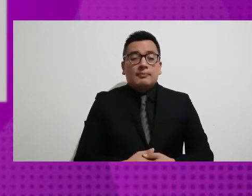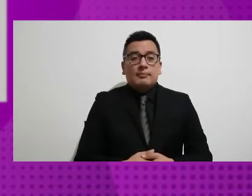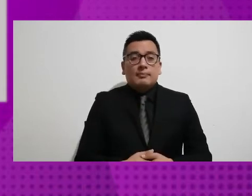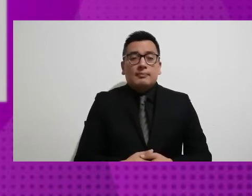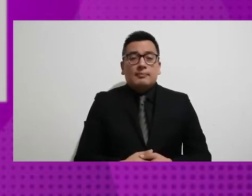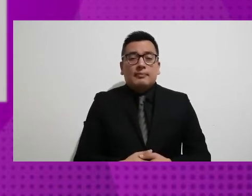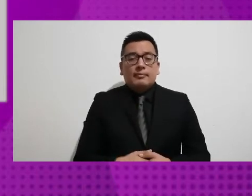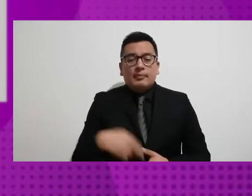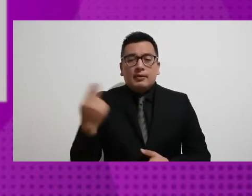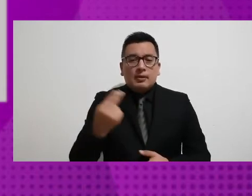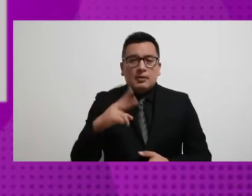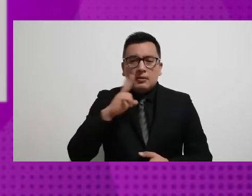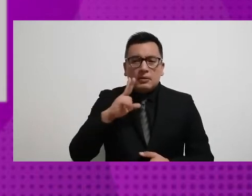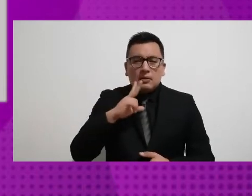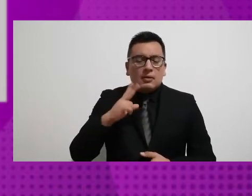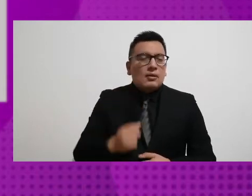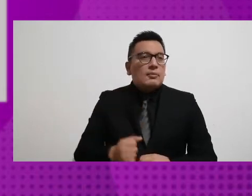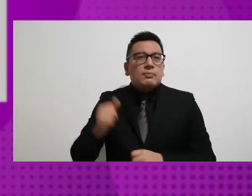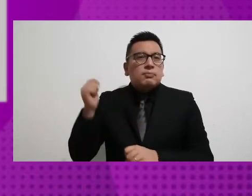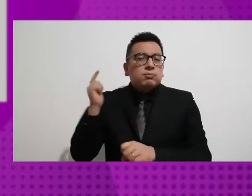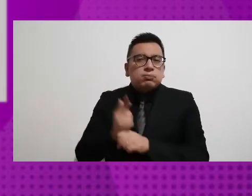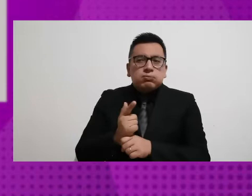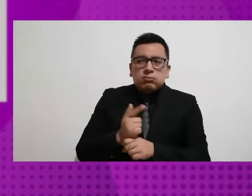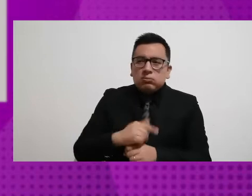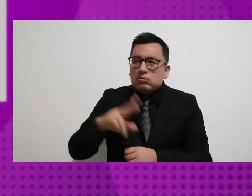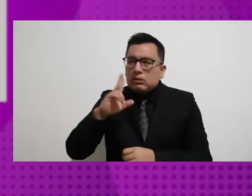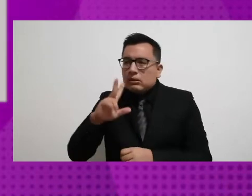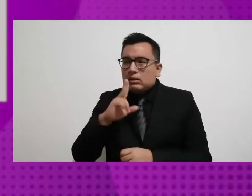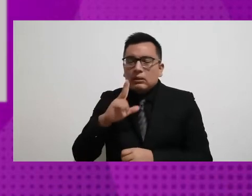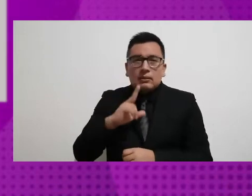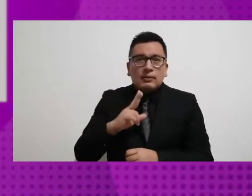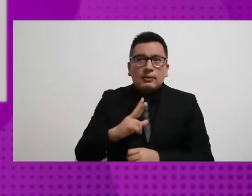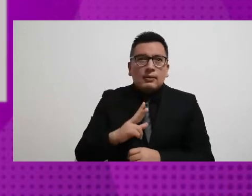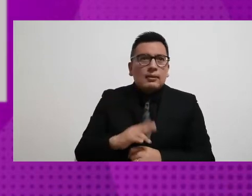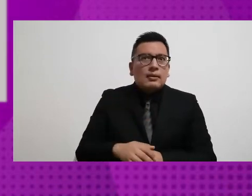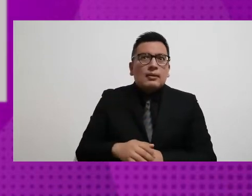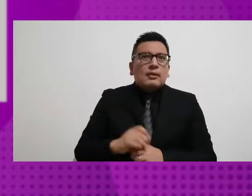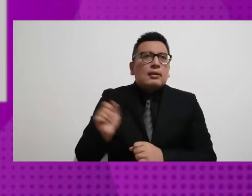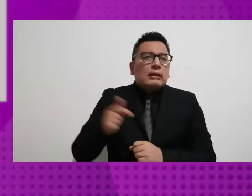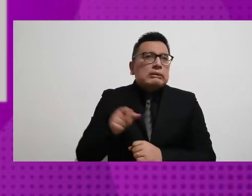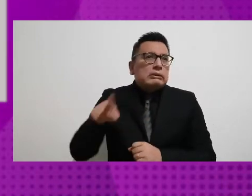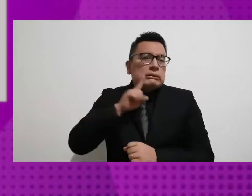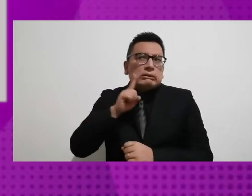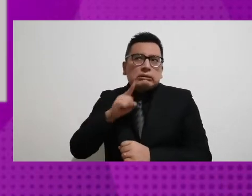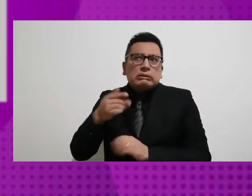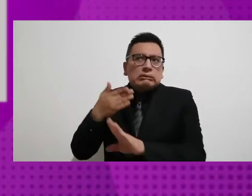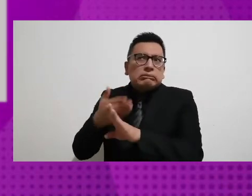también en la detección oportuna, temprana y en la atención de víctimas de violencia política en